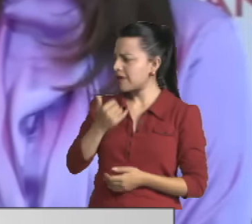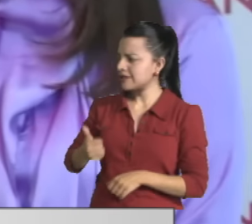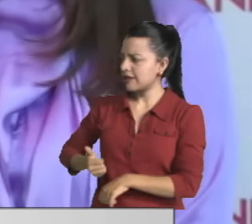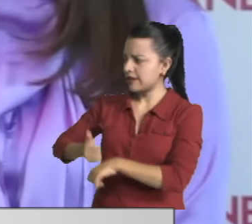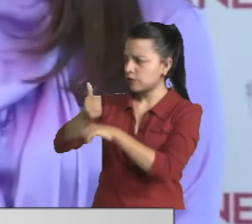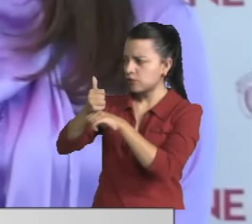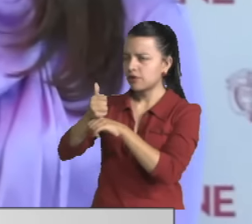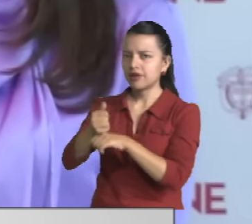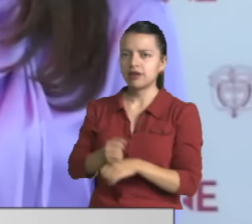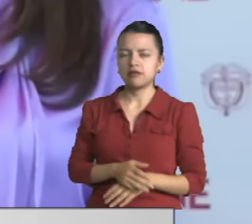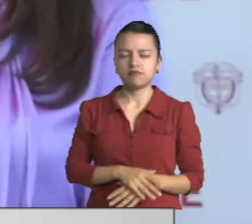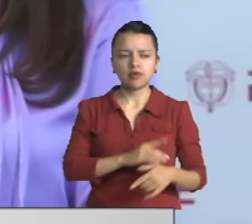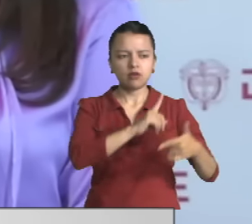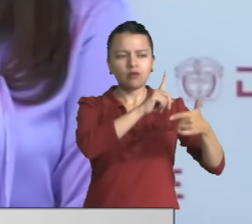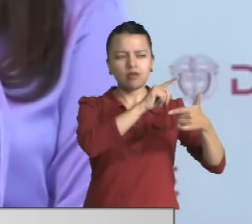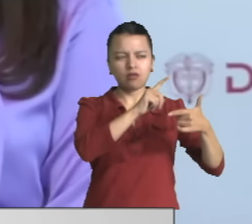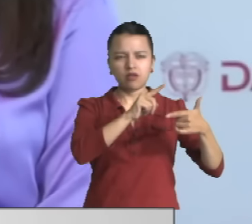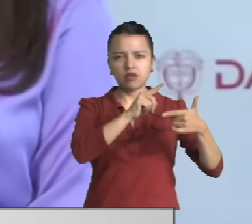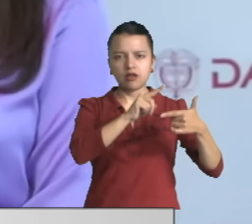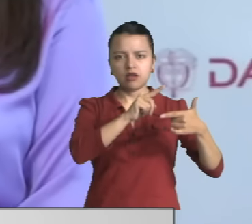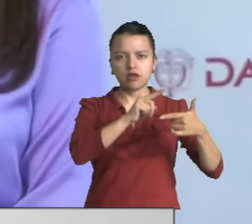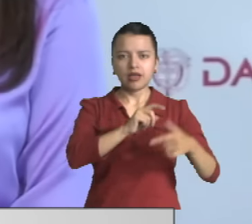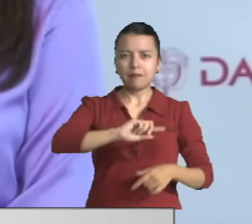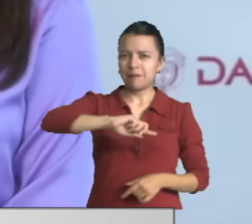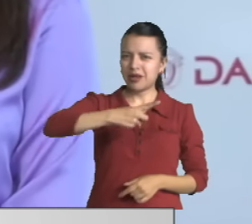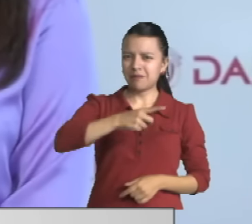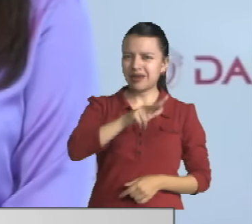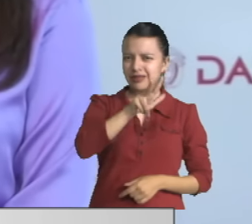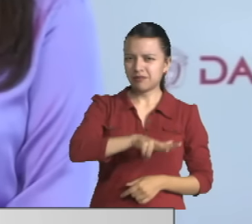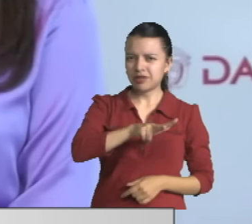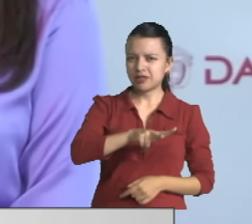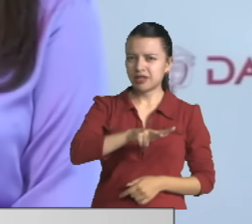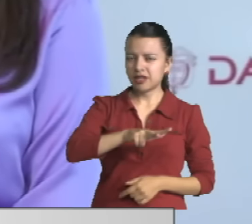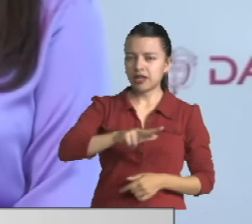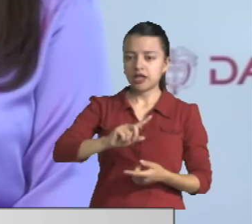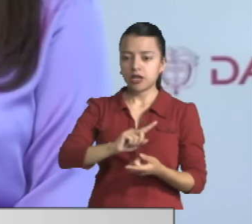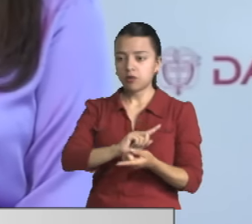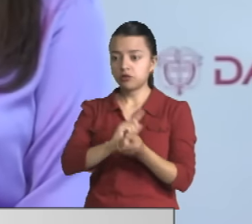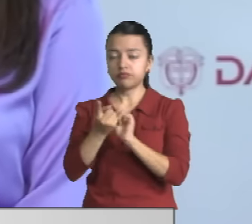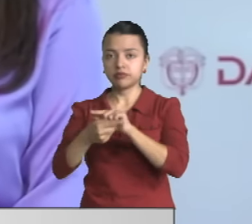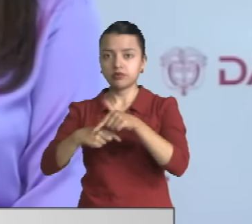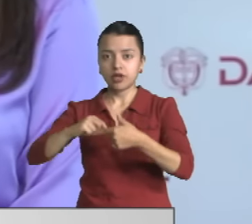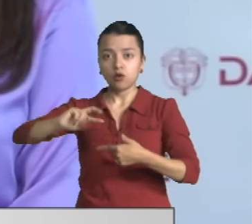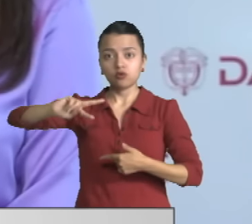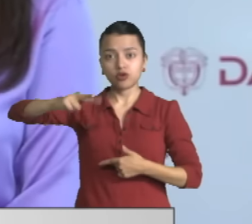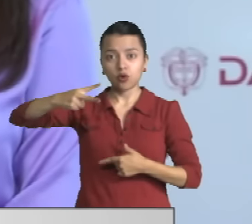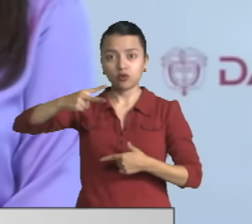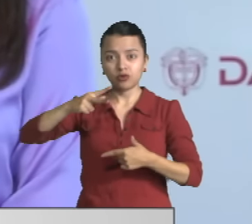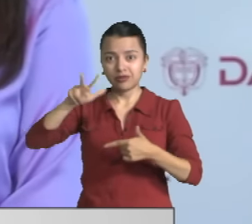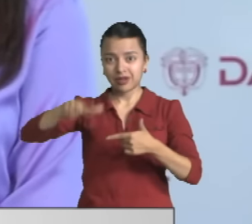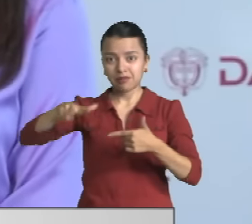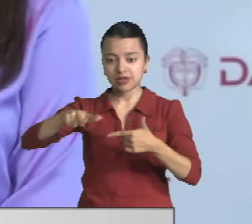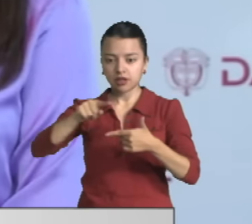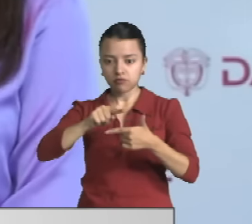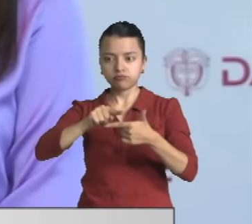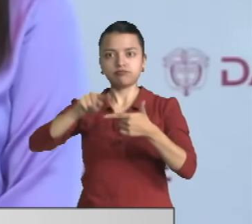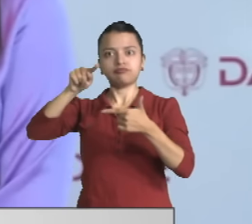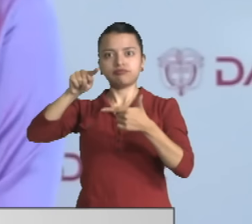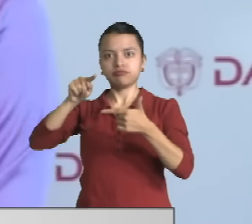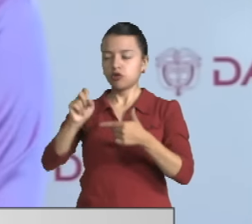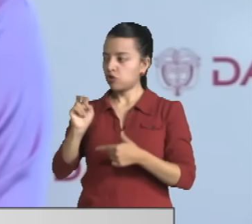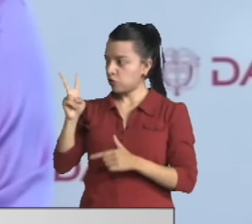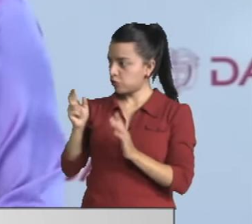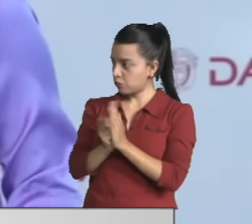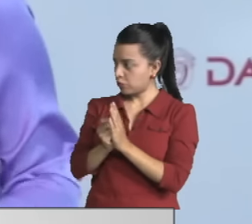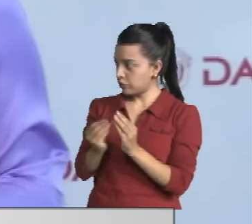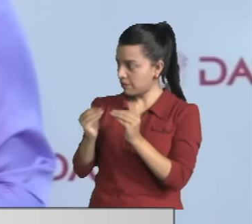de crecimiento solamente y pasamos a un segundo trimestre con un 2.7% de crecimiento, es decir, 2 puntos porcentuales por encima? Bien,